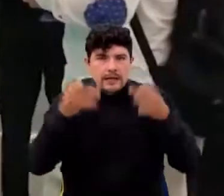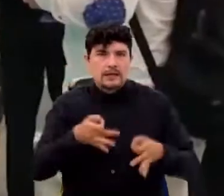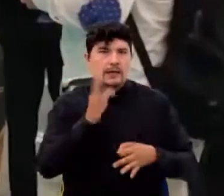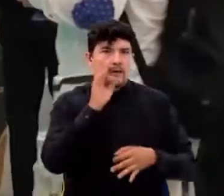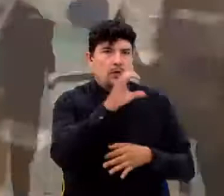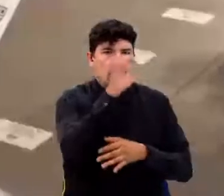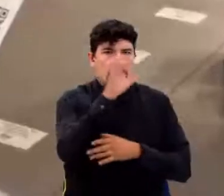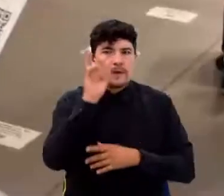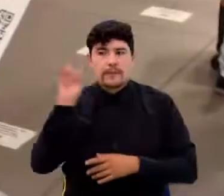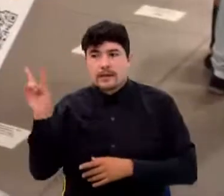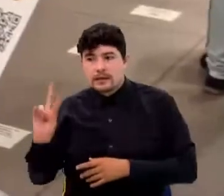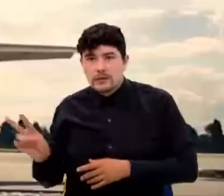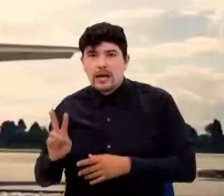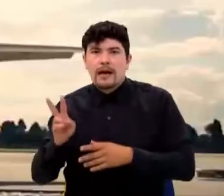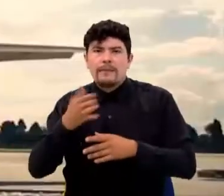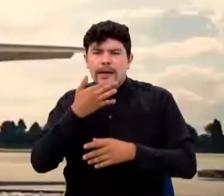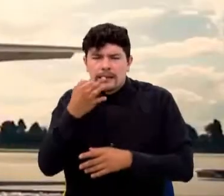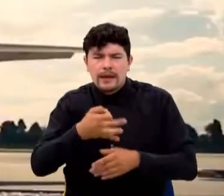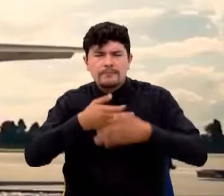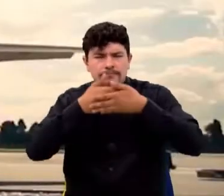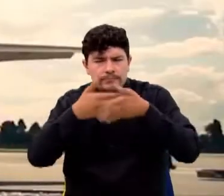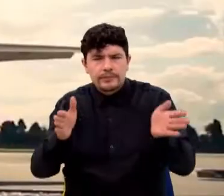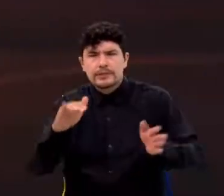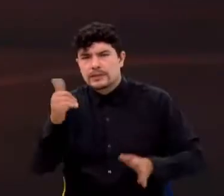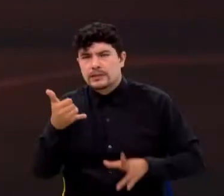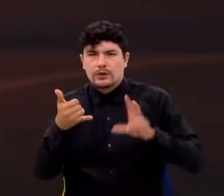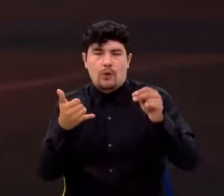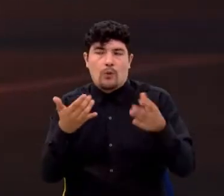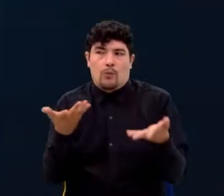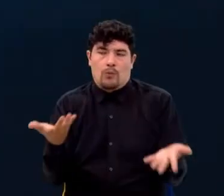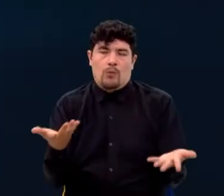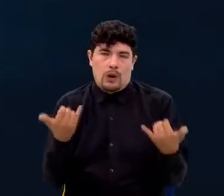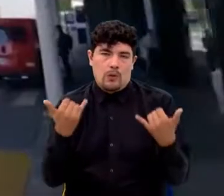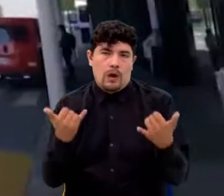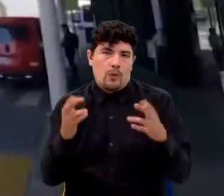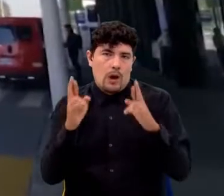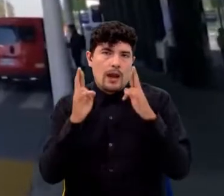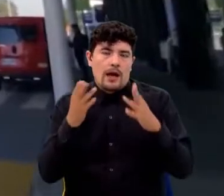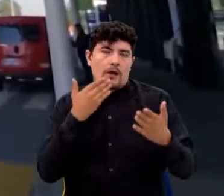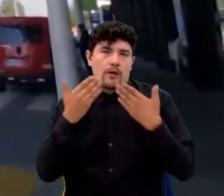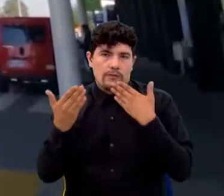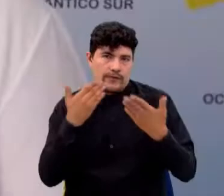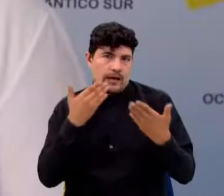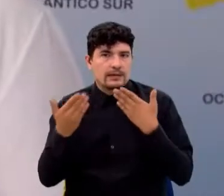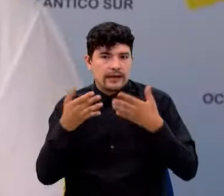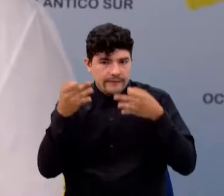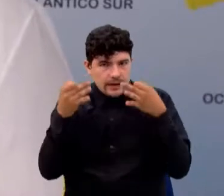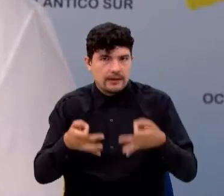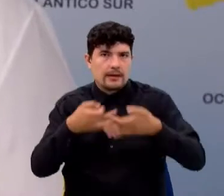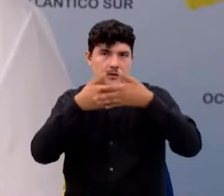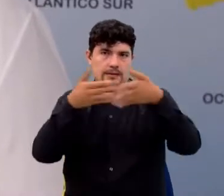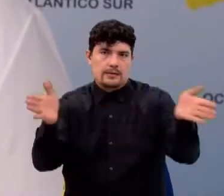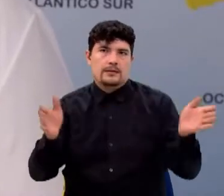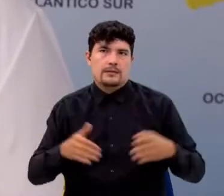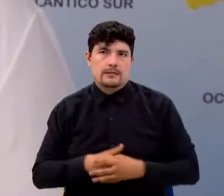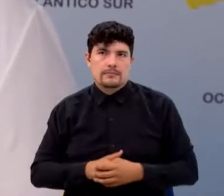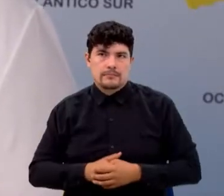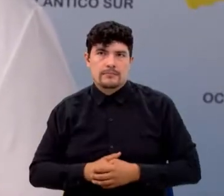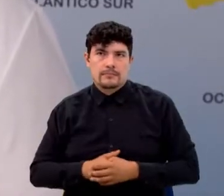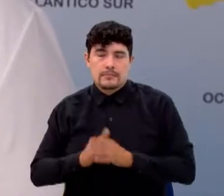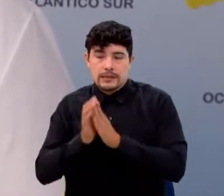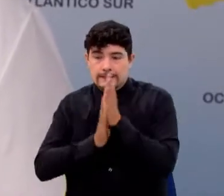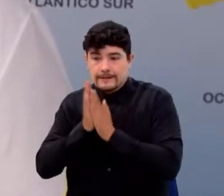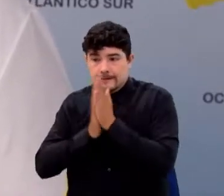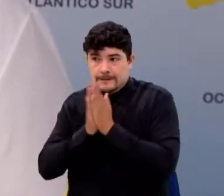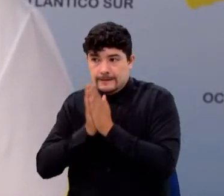naciones y confía que se recupere la confianza en esta nueva reapertura y no se quede solo en anuncios. Tenemos muchísima expectativa y